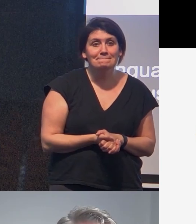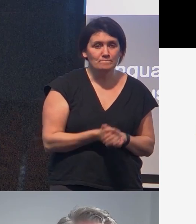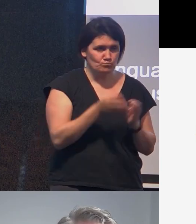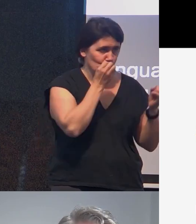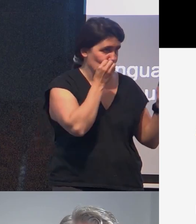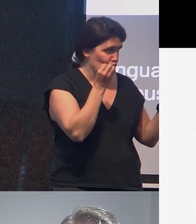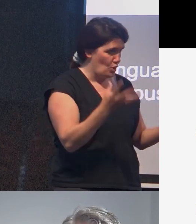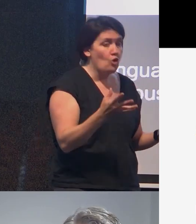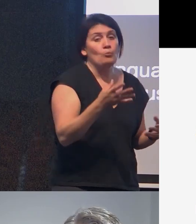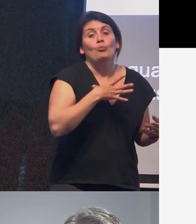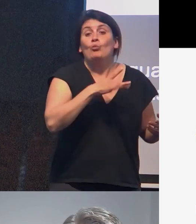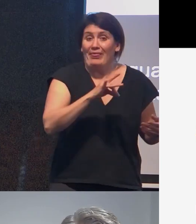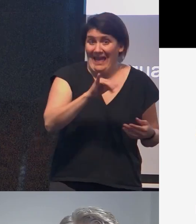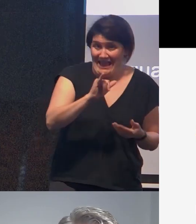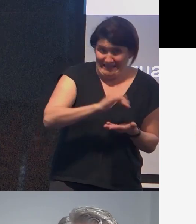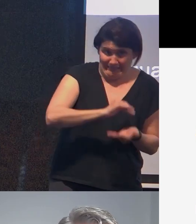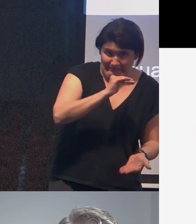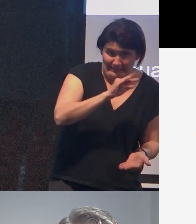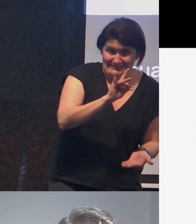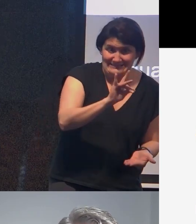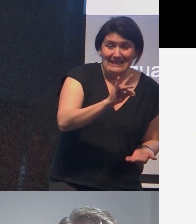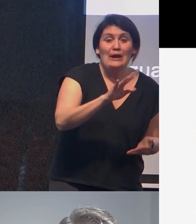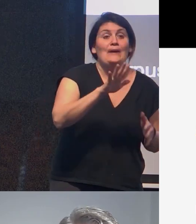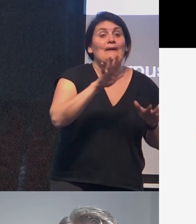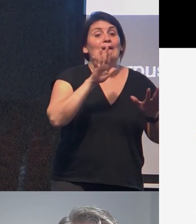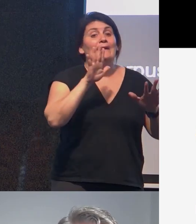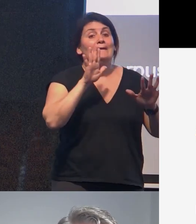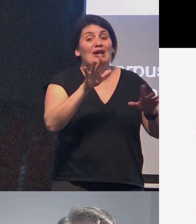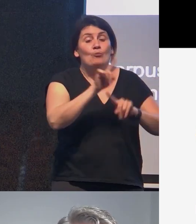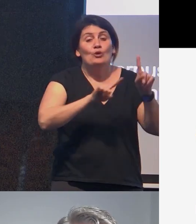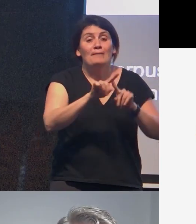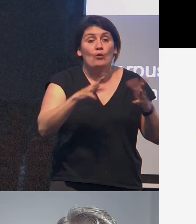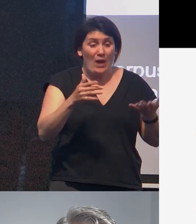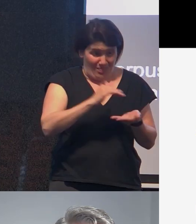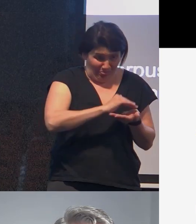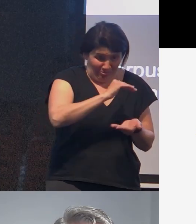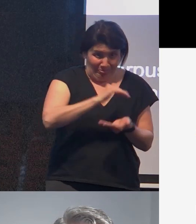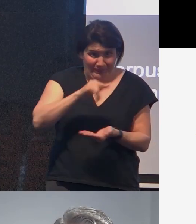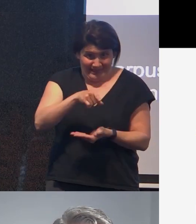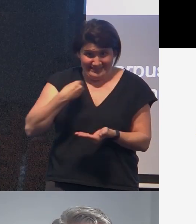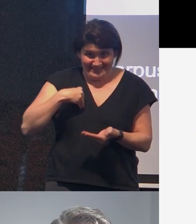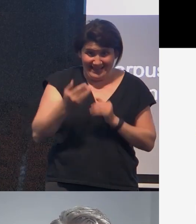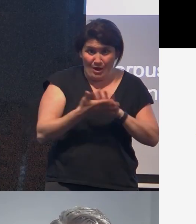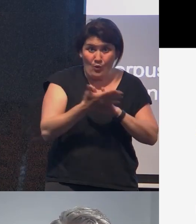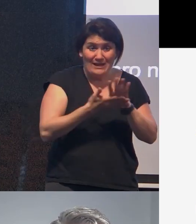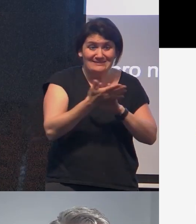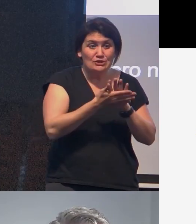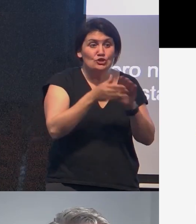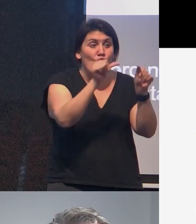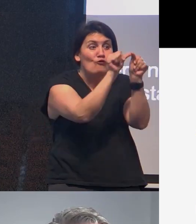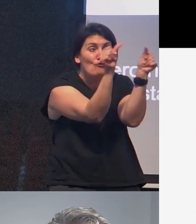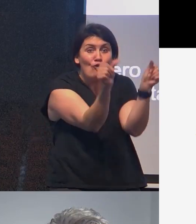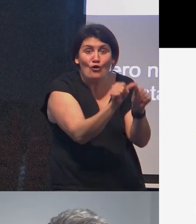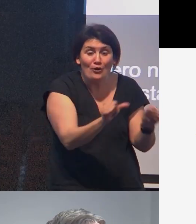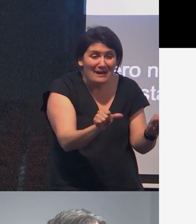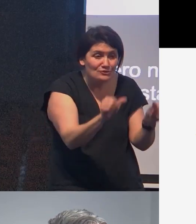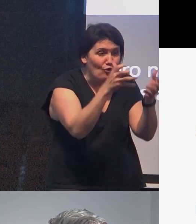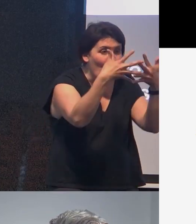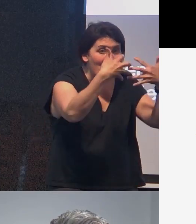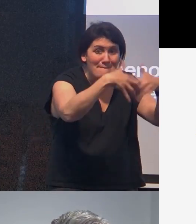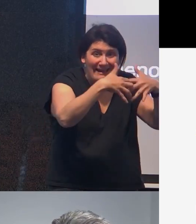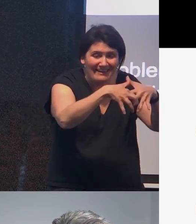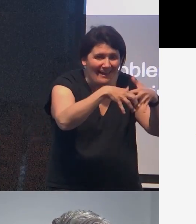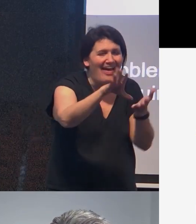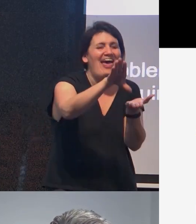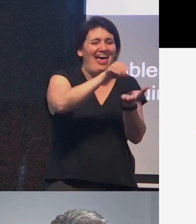Bueno, igual sí tenemos corpus, pero uno de los problemas es que esos corpus no están en un formato que una máquina,